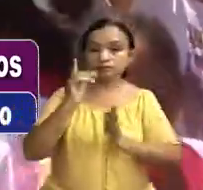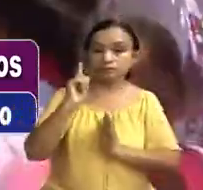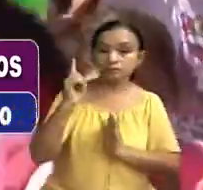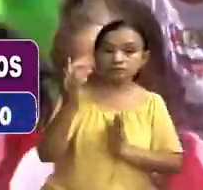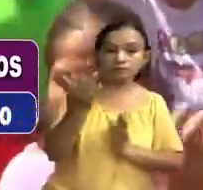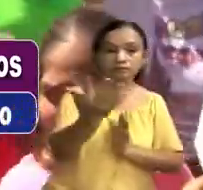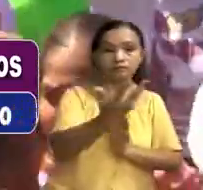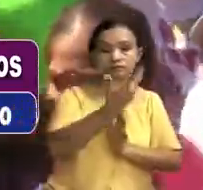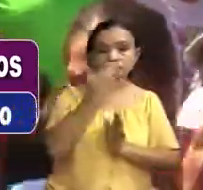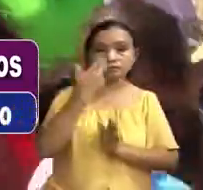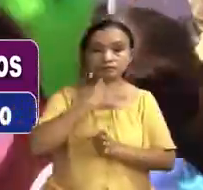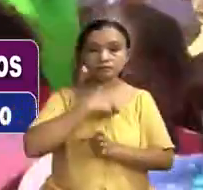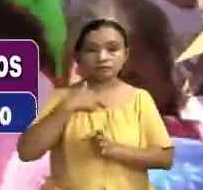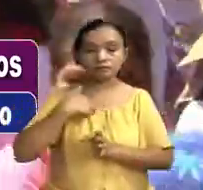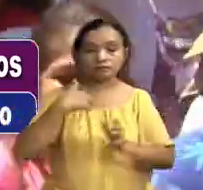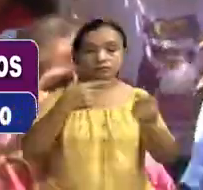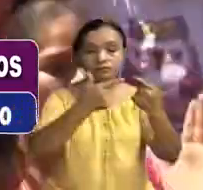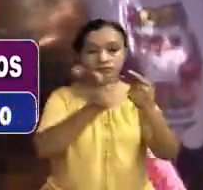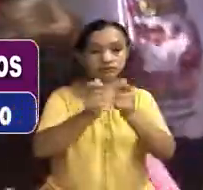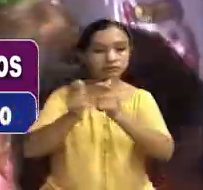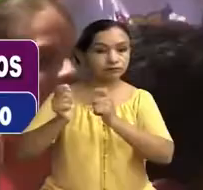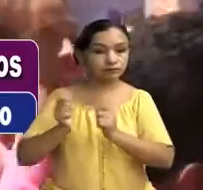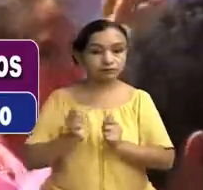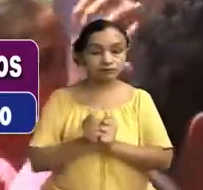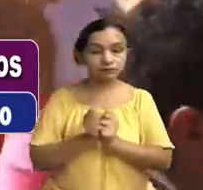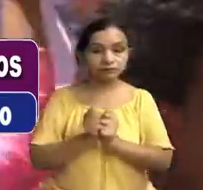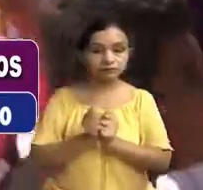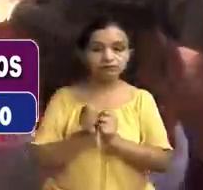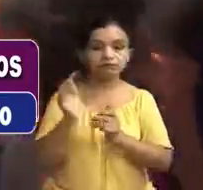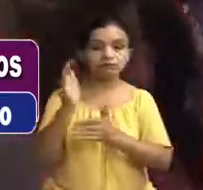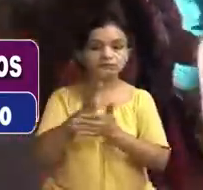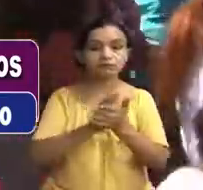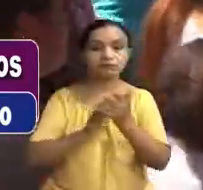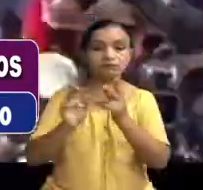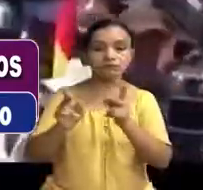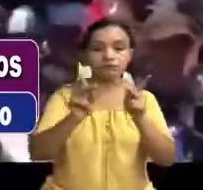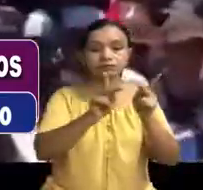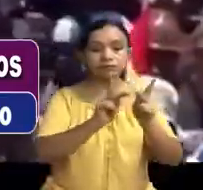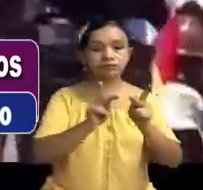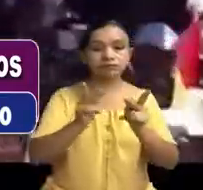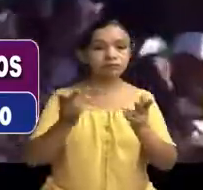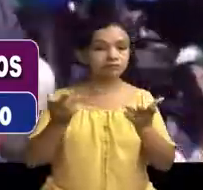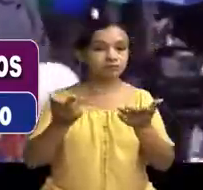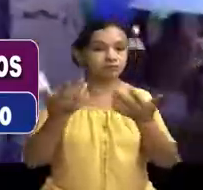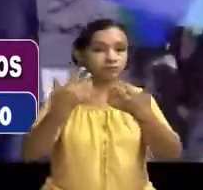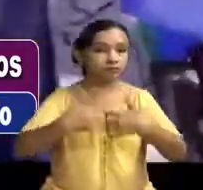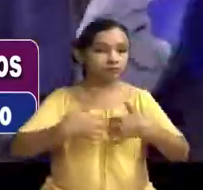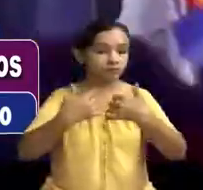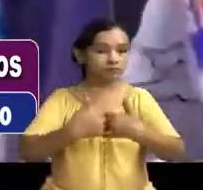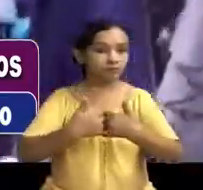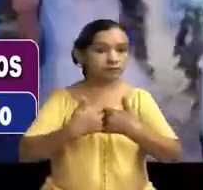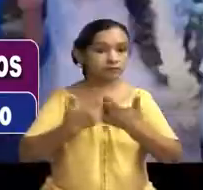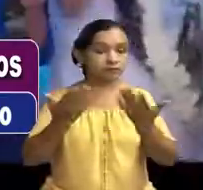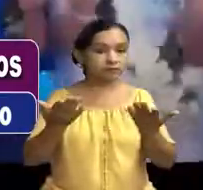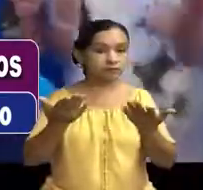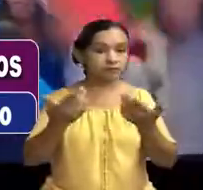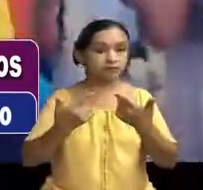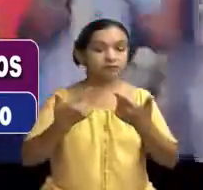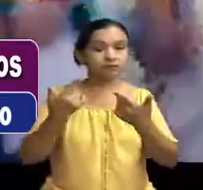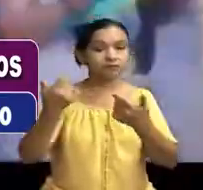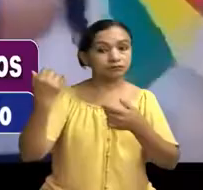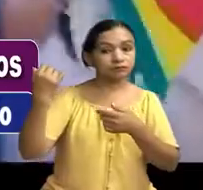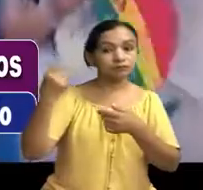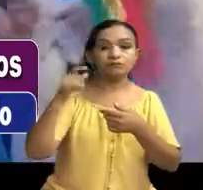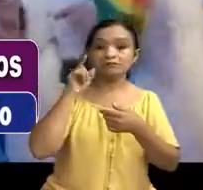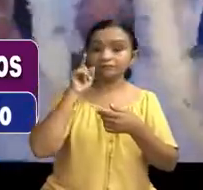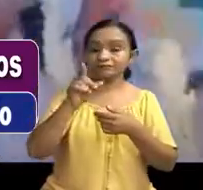no al servicio de unos grupos, de unas cuantas empresas o de unas cuantas transnacionales. Quisiera ahí está el reto de la izquierda,